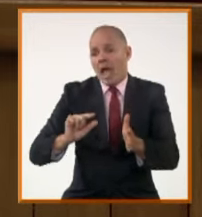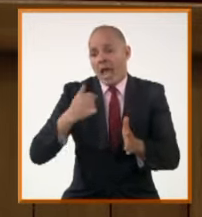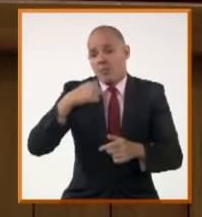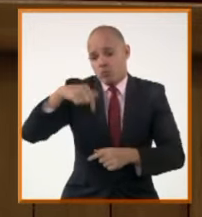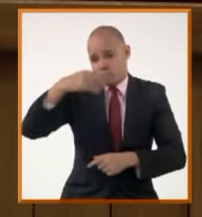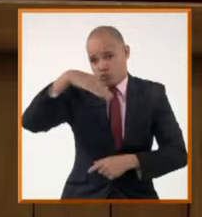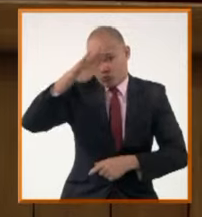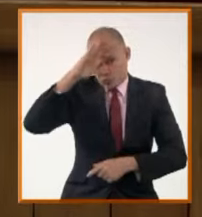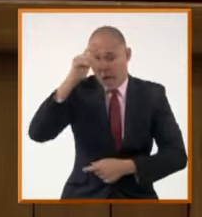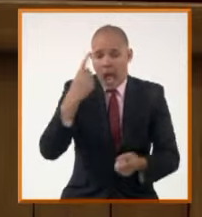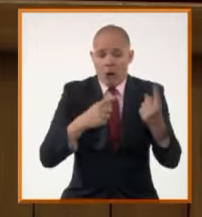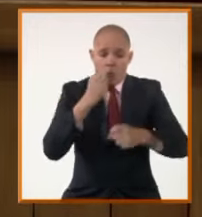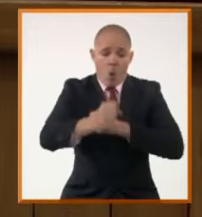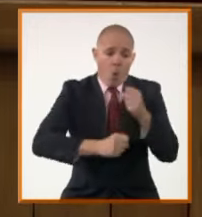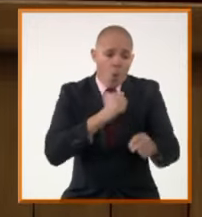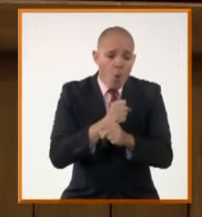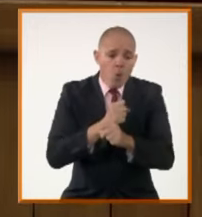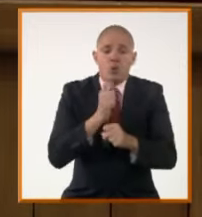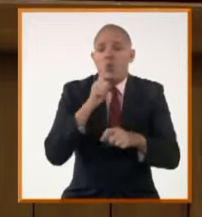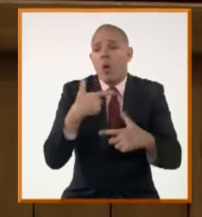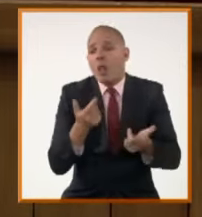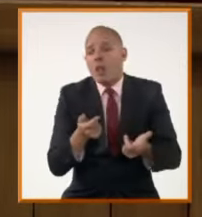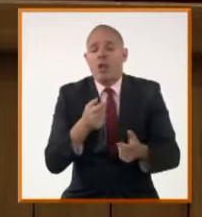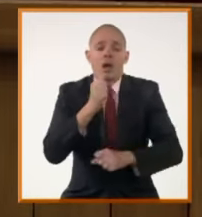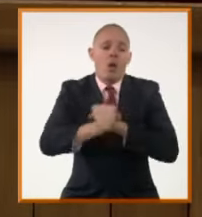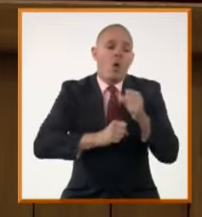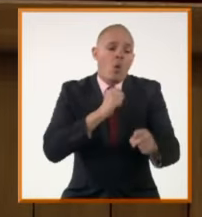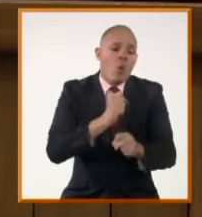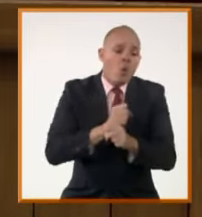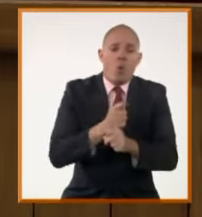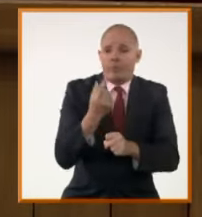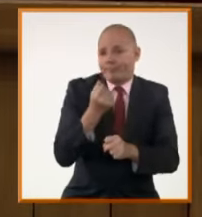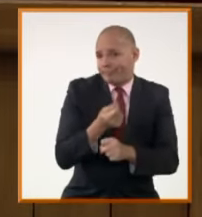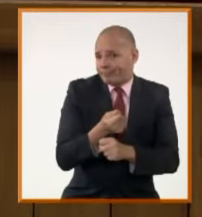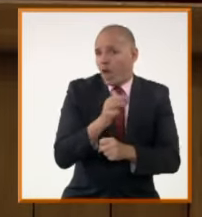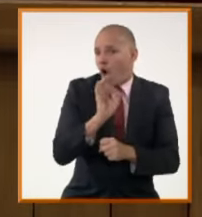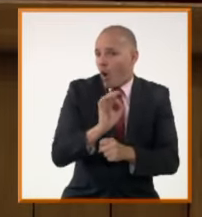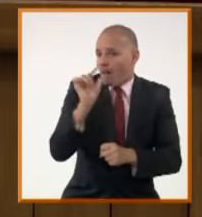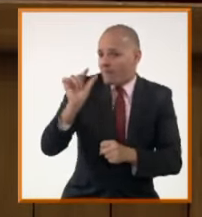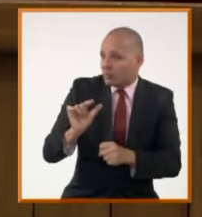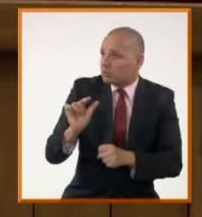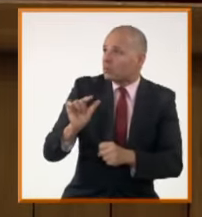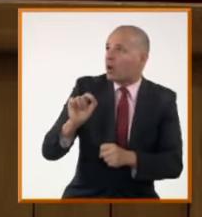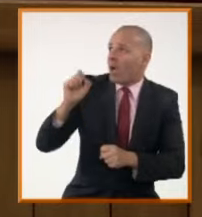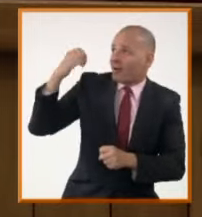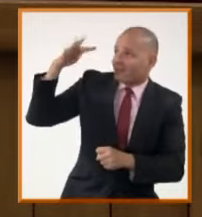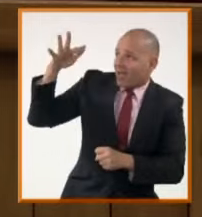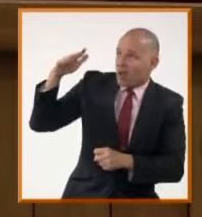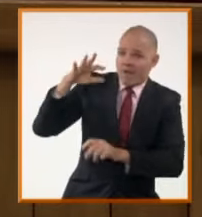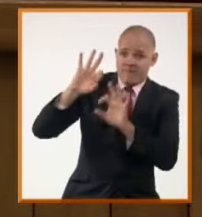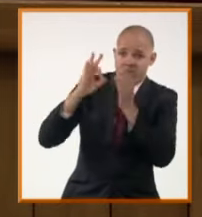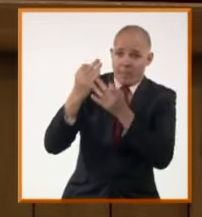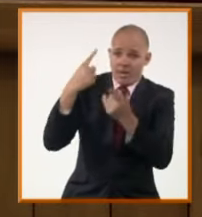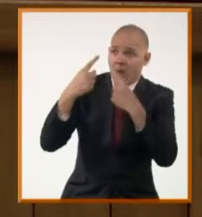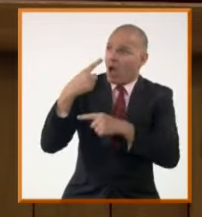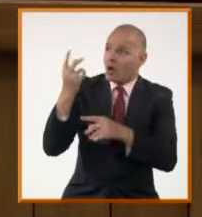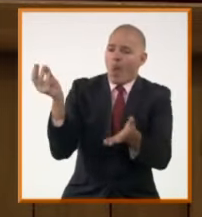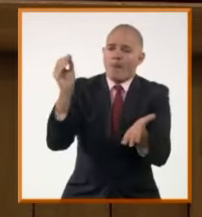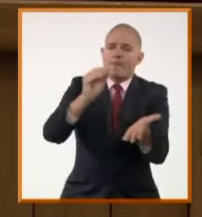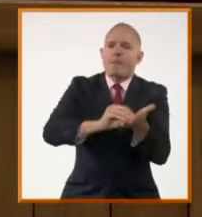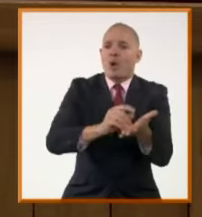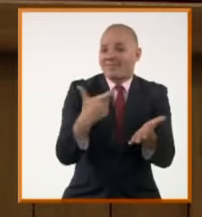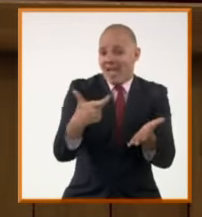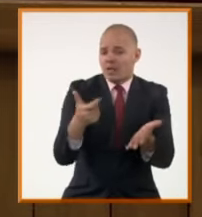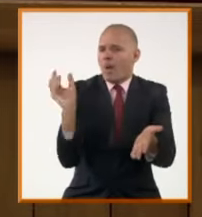y desde transferencia al exterior, estas personas que la tengan tengan total respaldo de